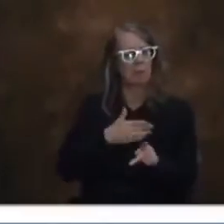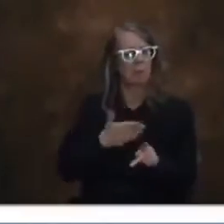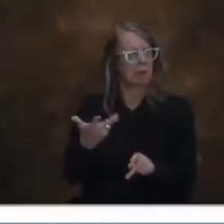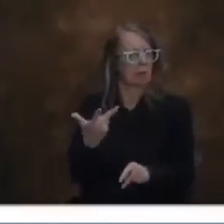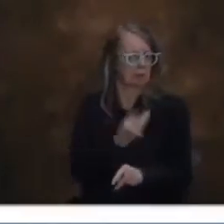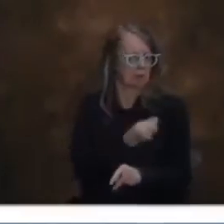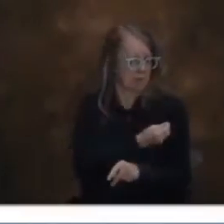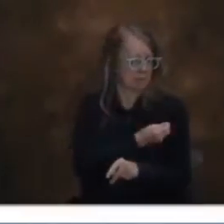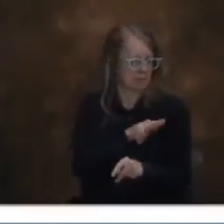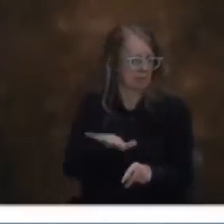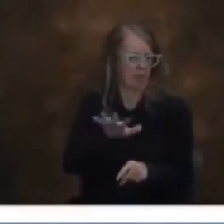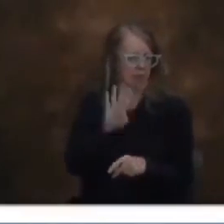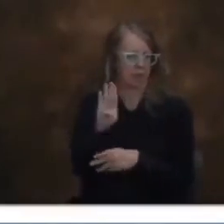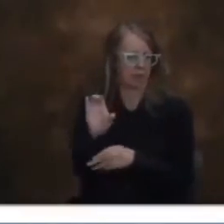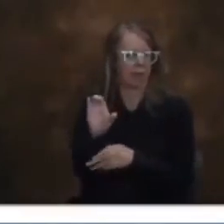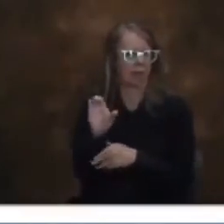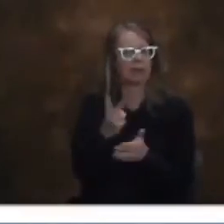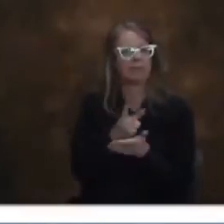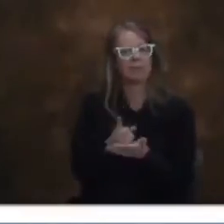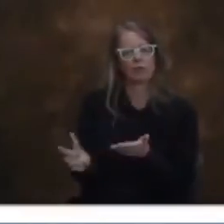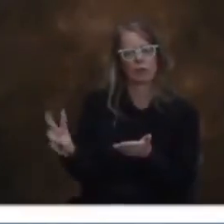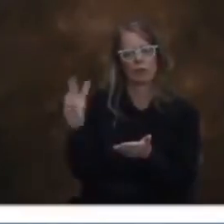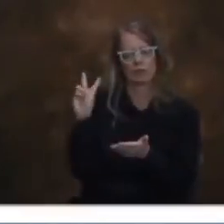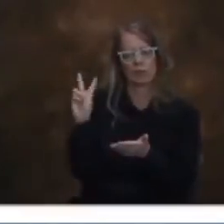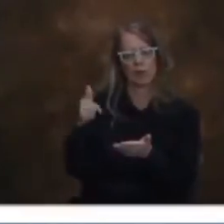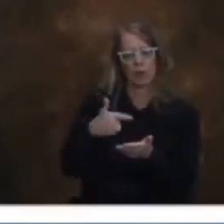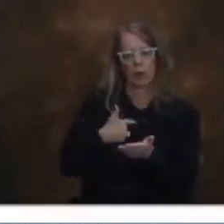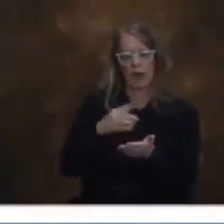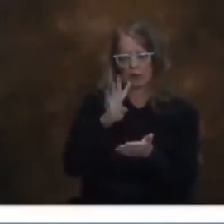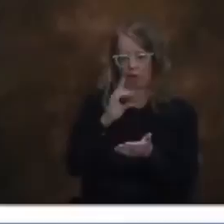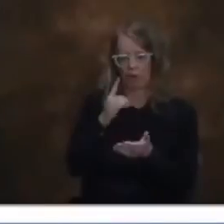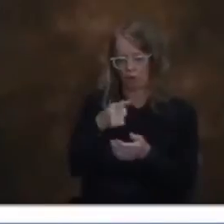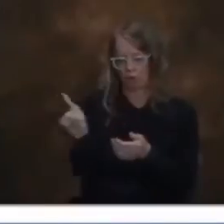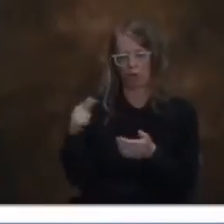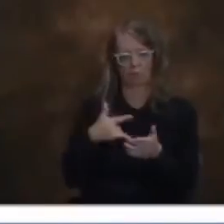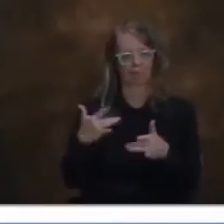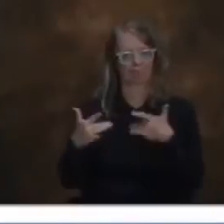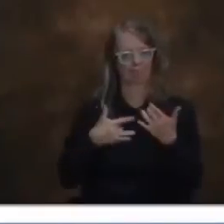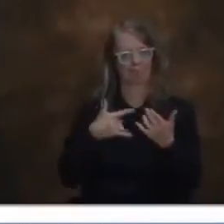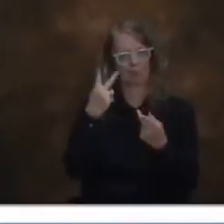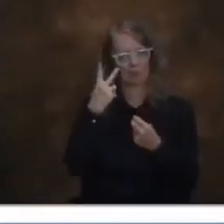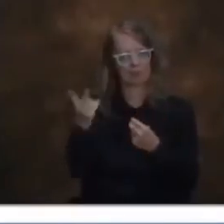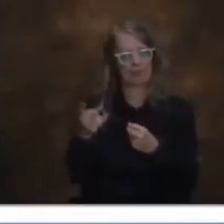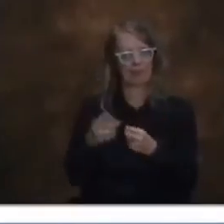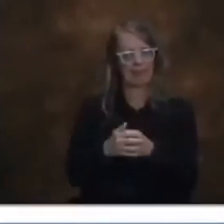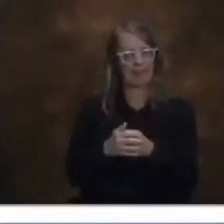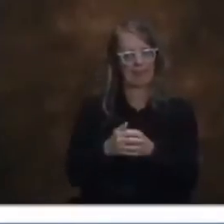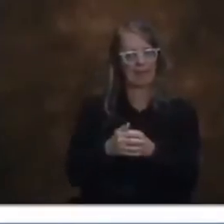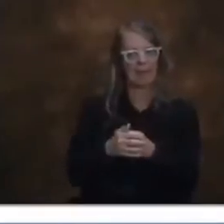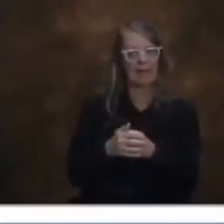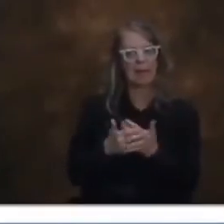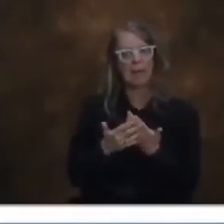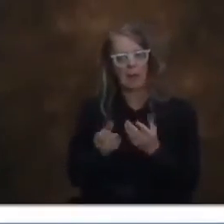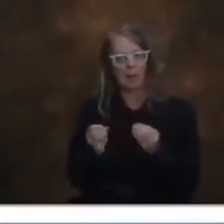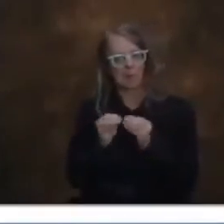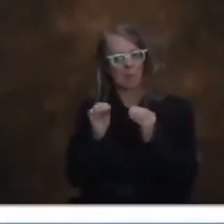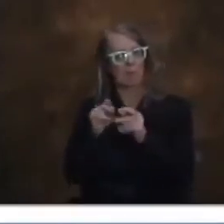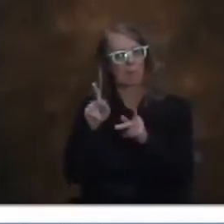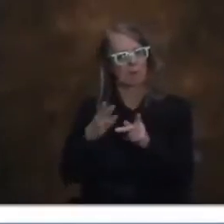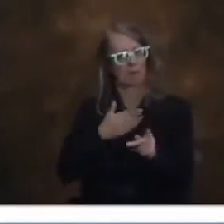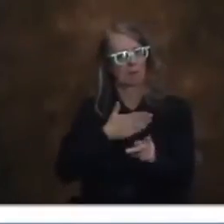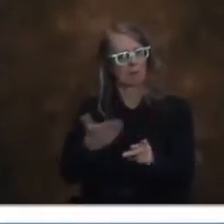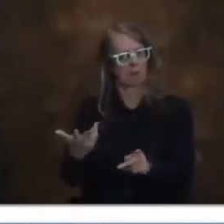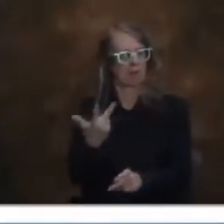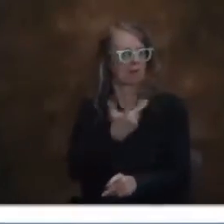clínicas hace dos semanas cuando hablé con ustedes me sentía emocionada de ver que vivimos